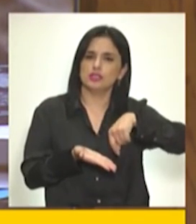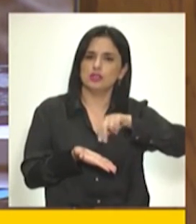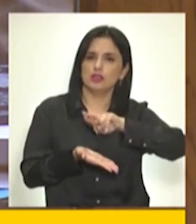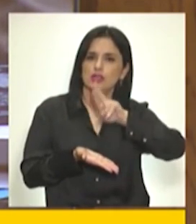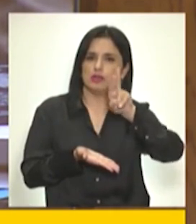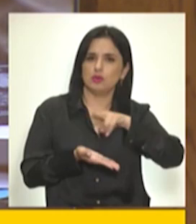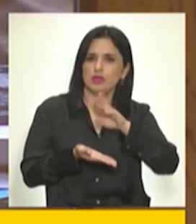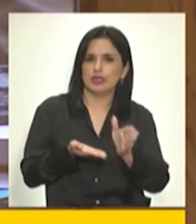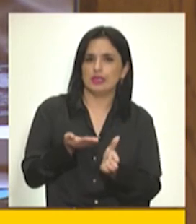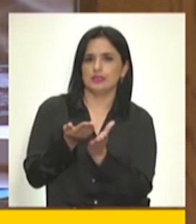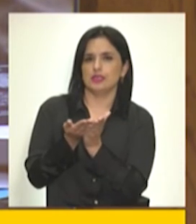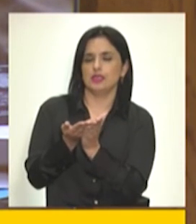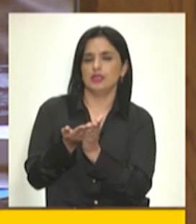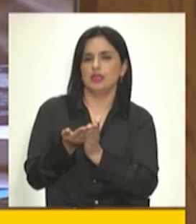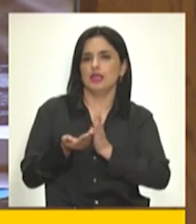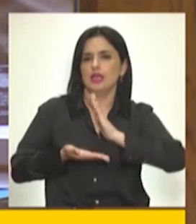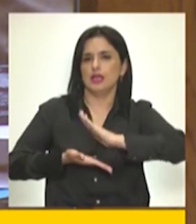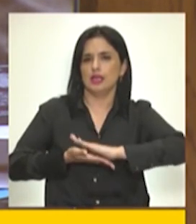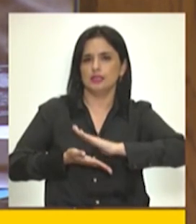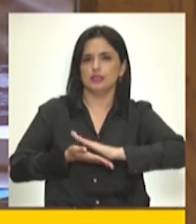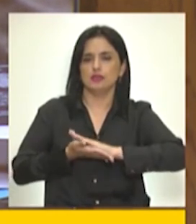a los 93 años del aniversario de la ciudad de coyhaique